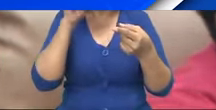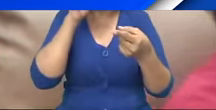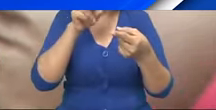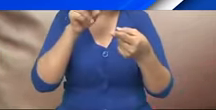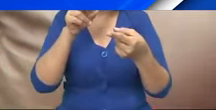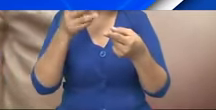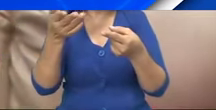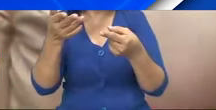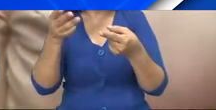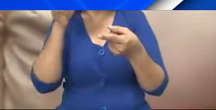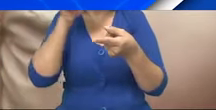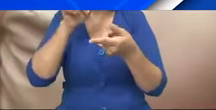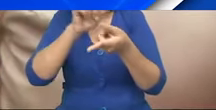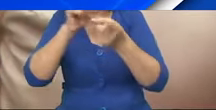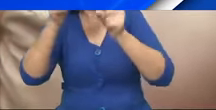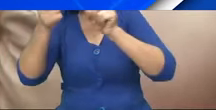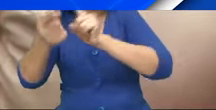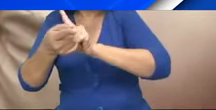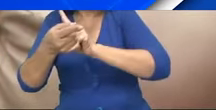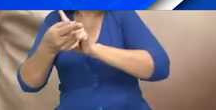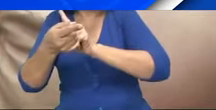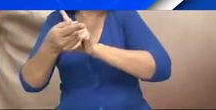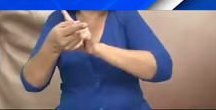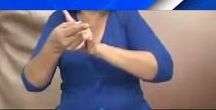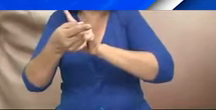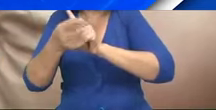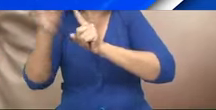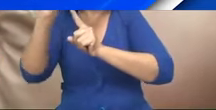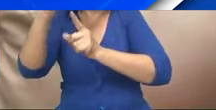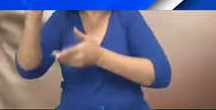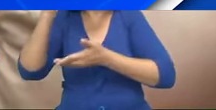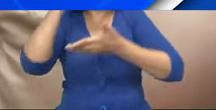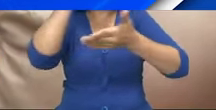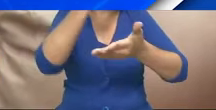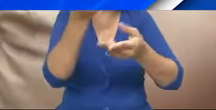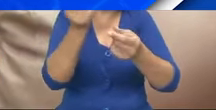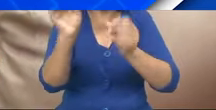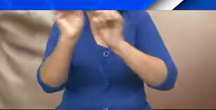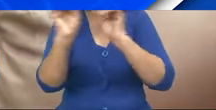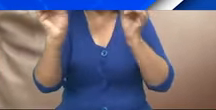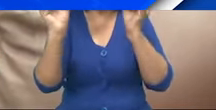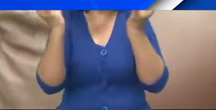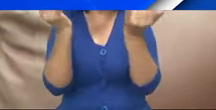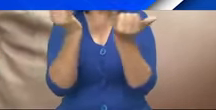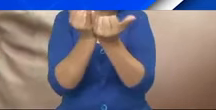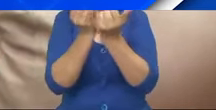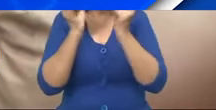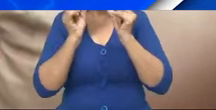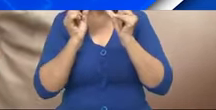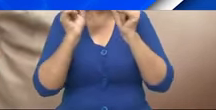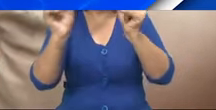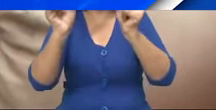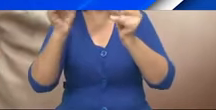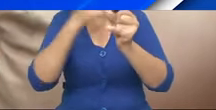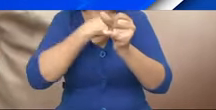ni está moviendo el destino de los recursos que va